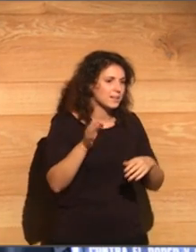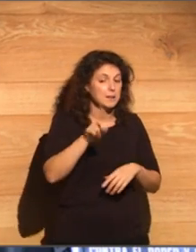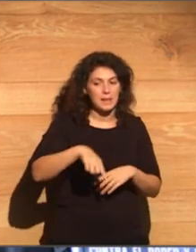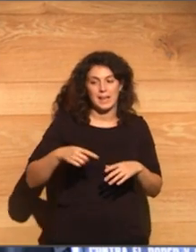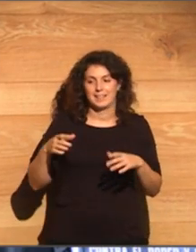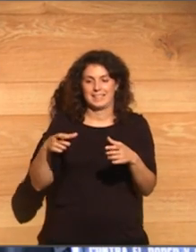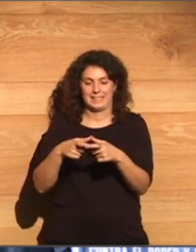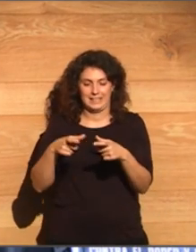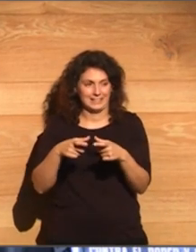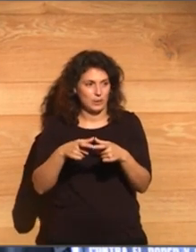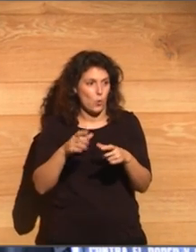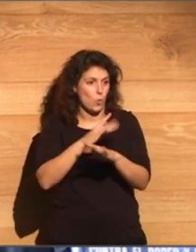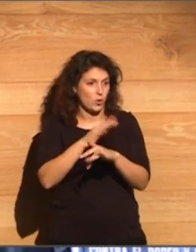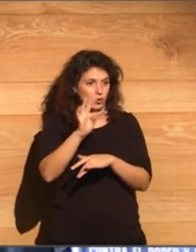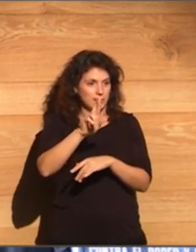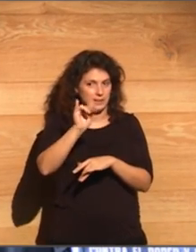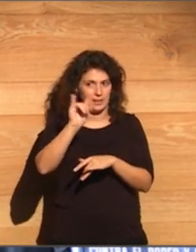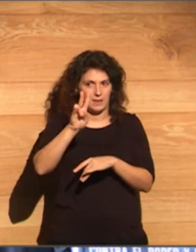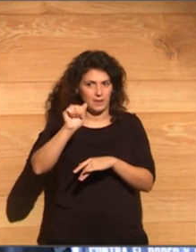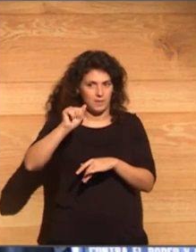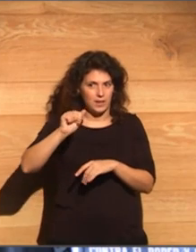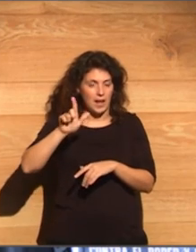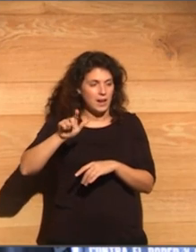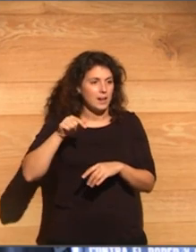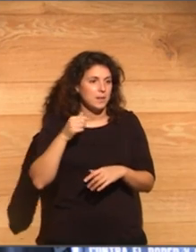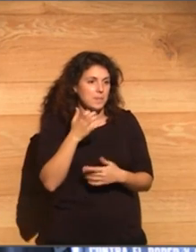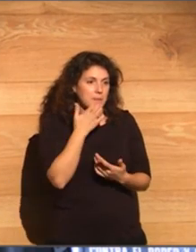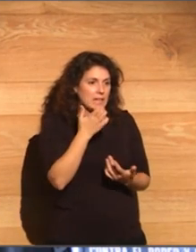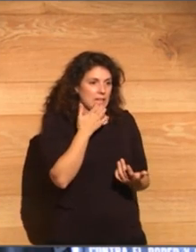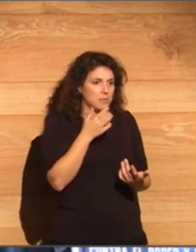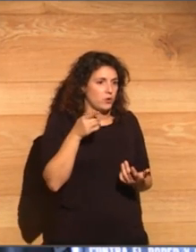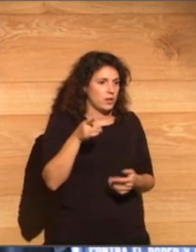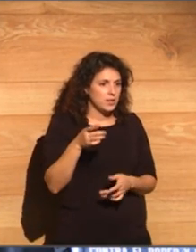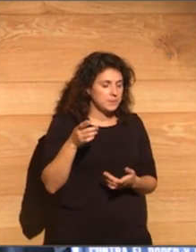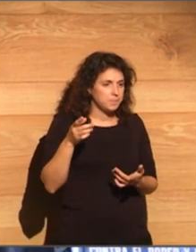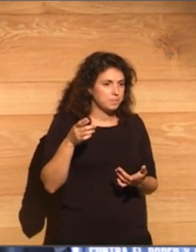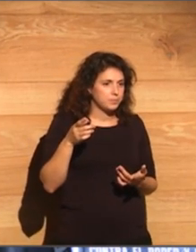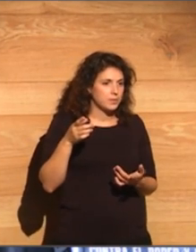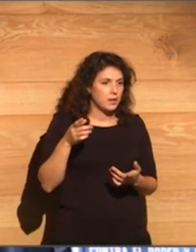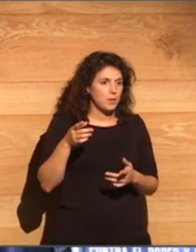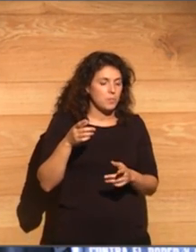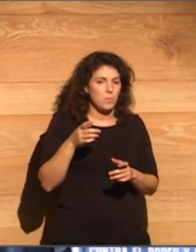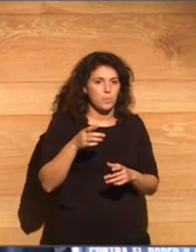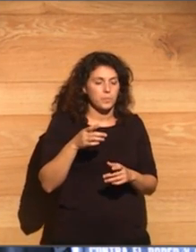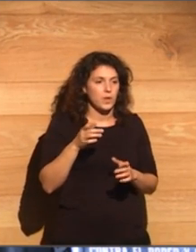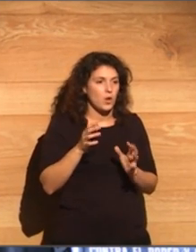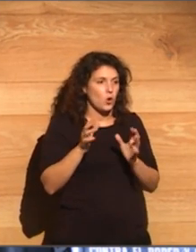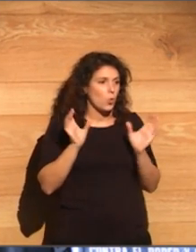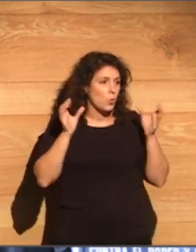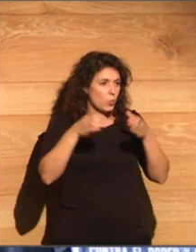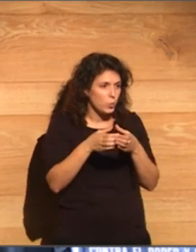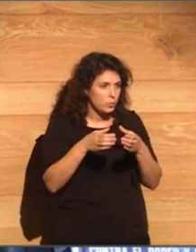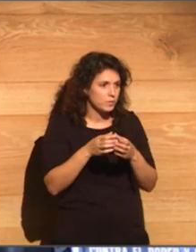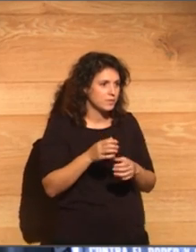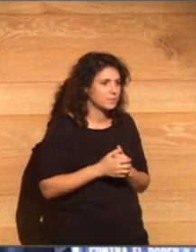es más difícil de conseguir. Sí. De hecho, él decía, hay cosas que sería mejor que no se publicaran de lo que pasó allí, pero hubo incluso pequeños motines. Y el quesito rosa es el